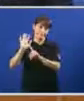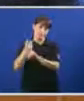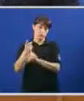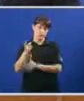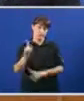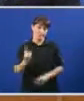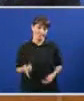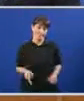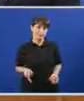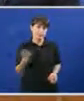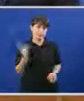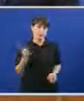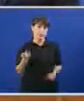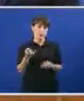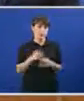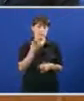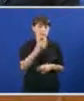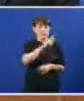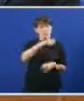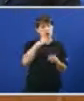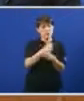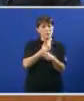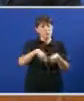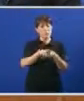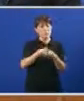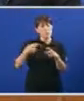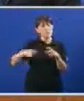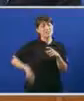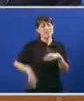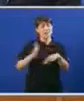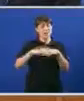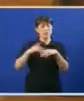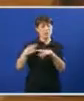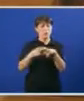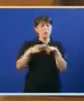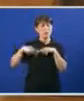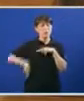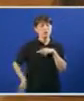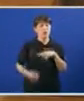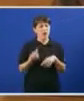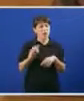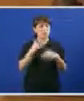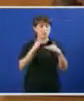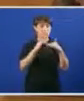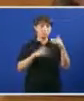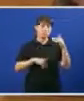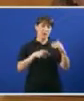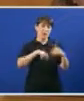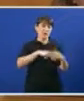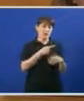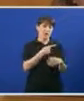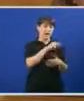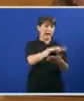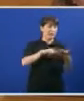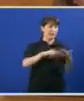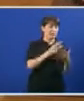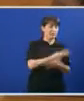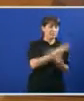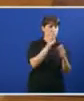35%. Asalariados que ingresan menos da metade do salario mínimo interprofesional, en Galicia, 18%. En